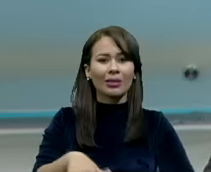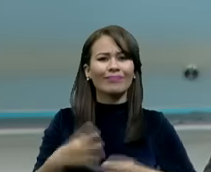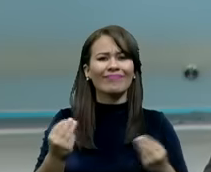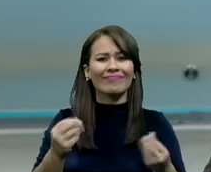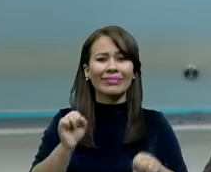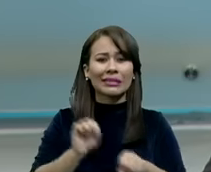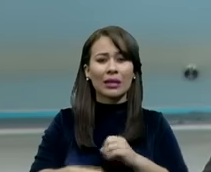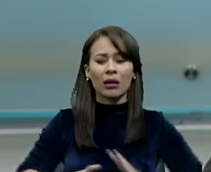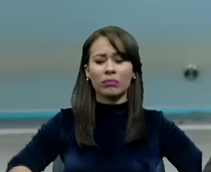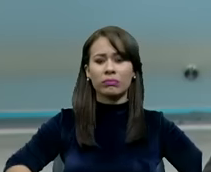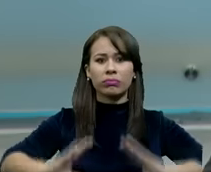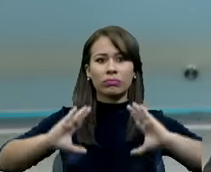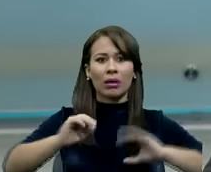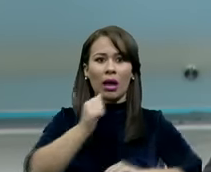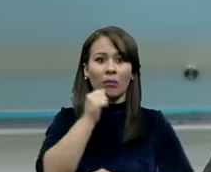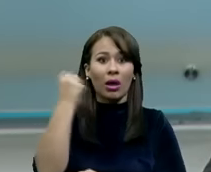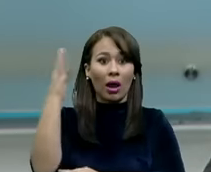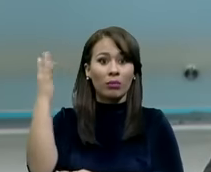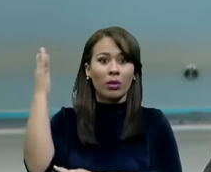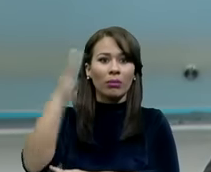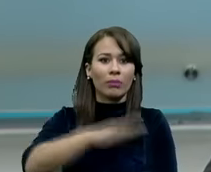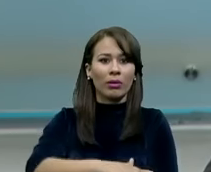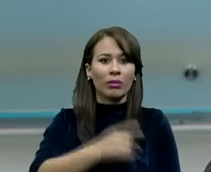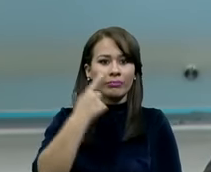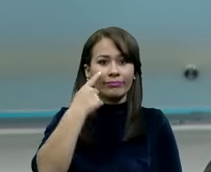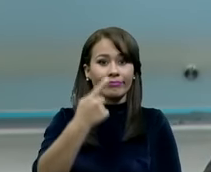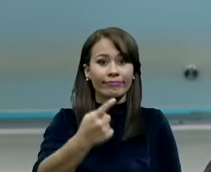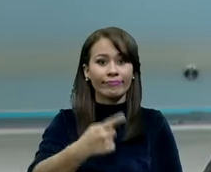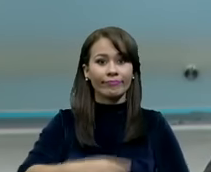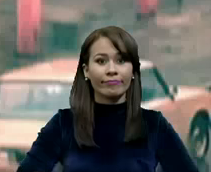se registraron en diferentes sectores de la urbe porteña.